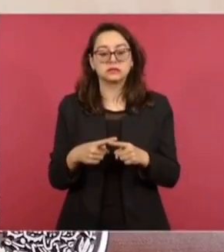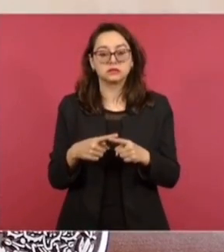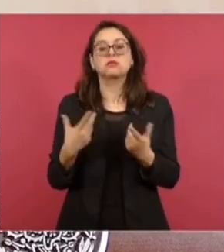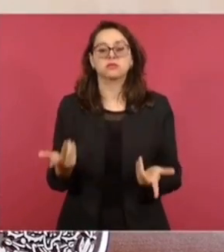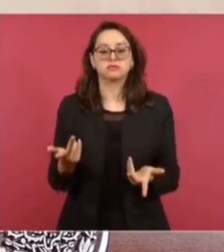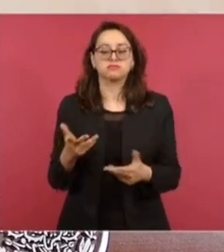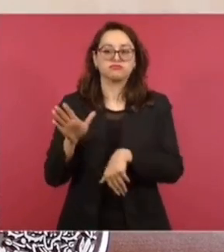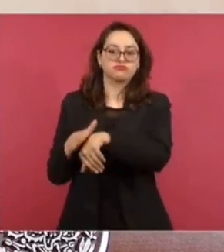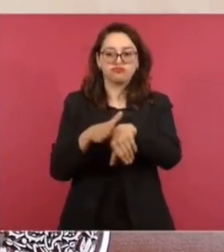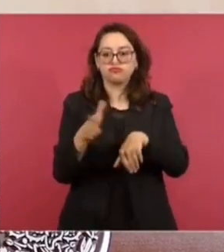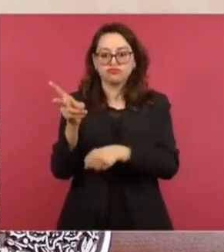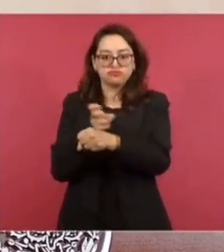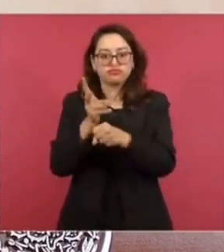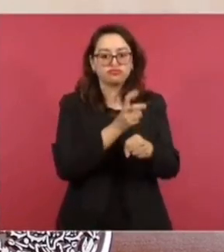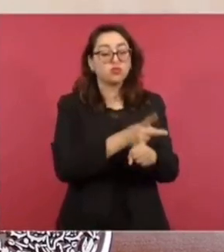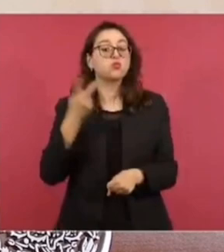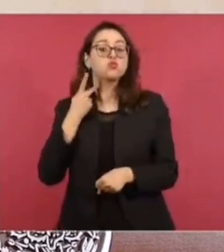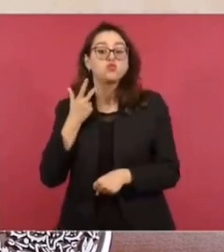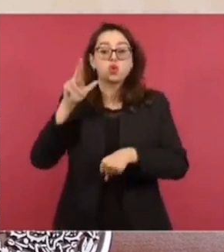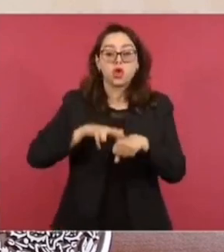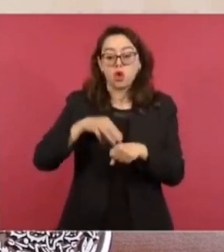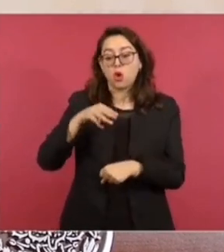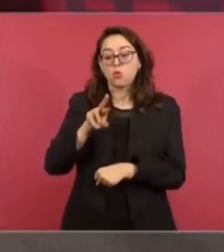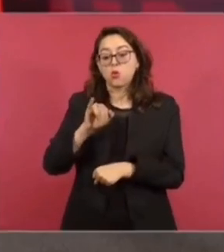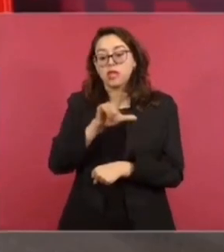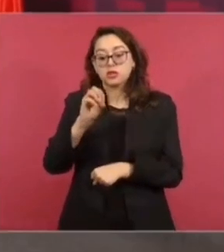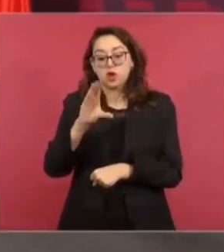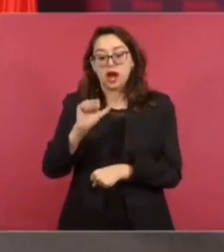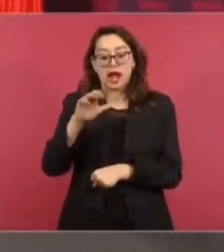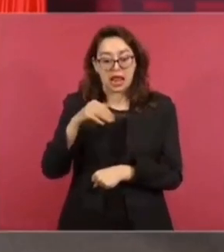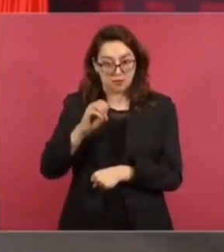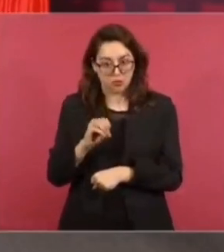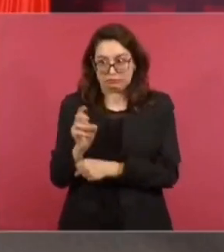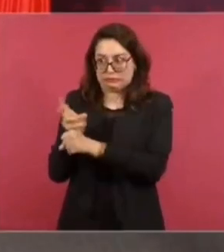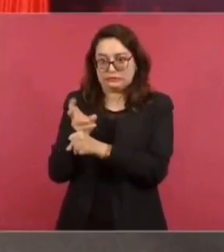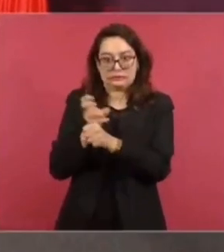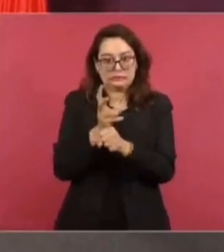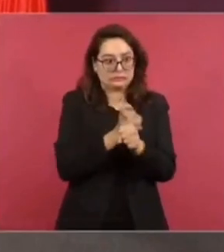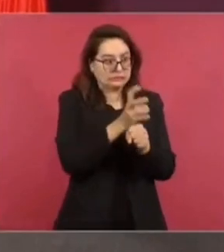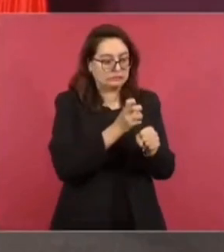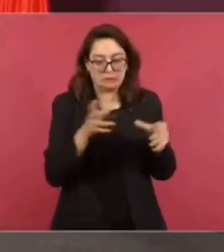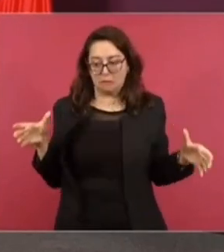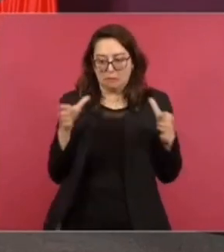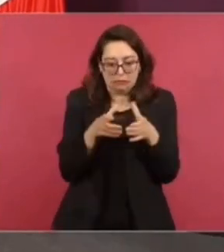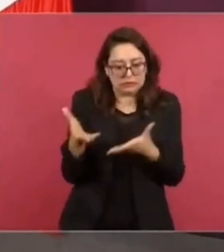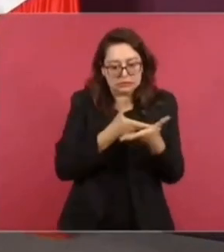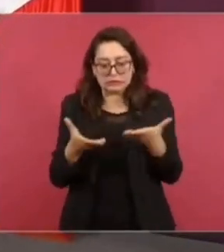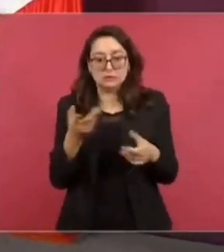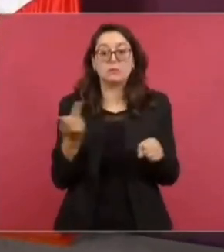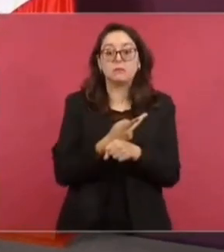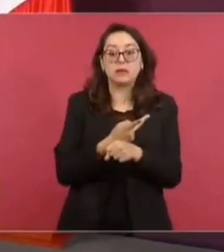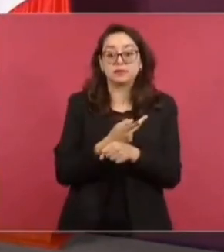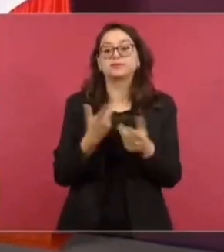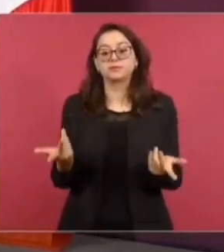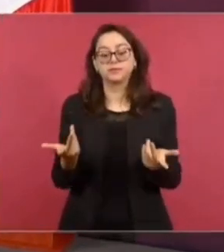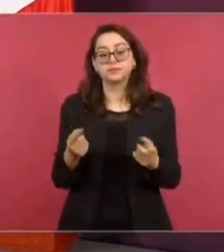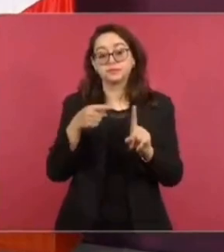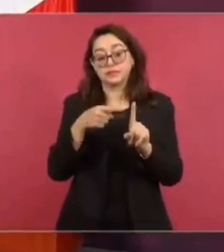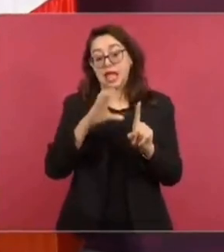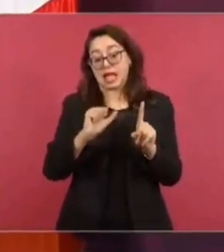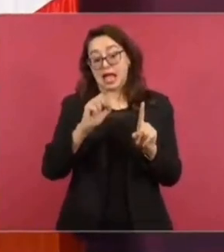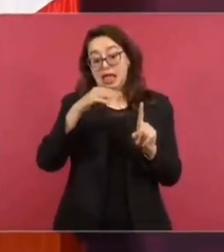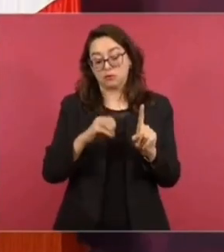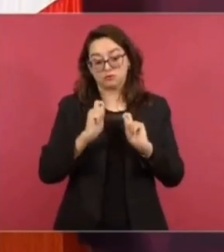procurador Murillo Karam, porque él fue nombrado, estimo que por el presidente Peña,